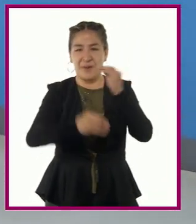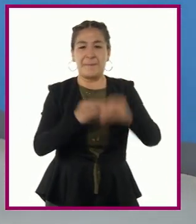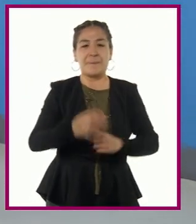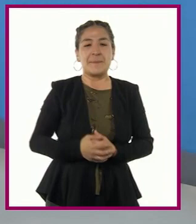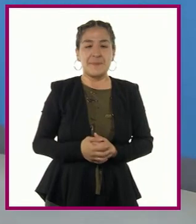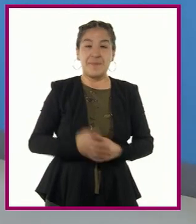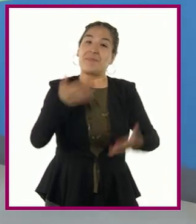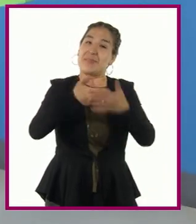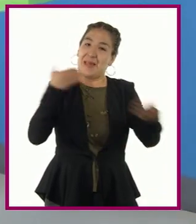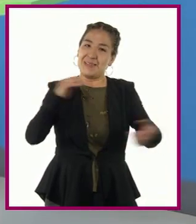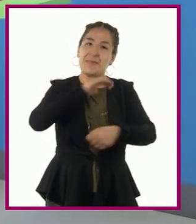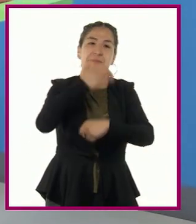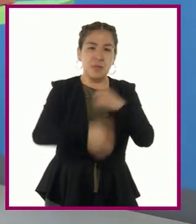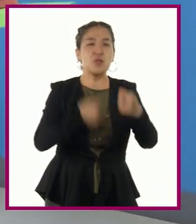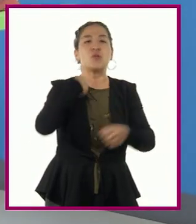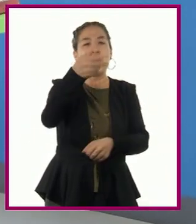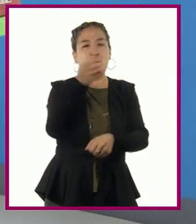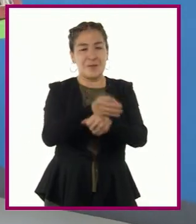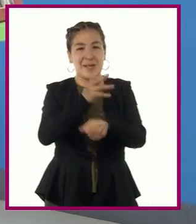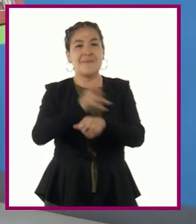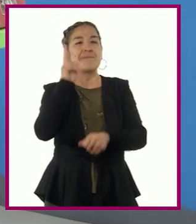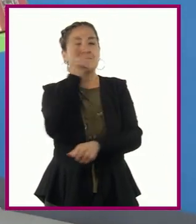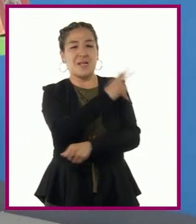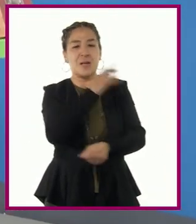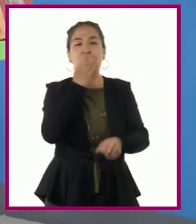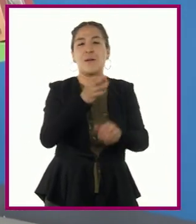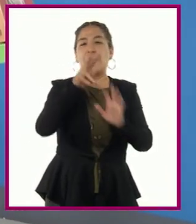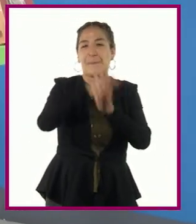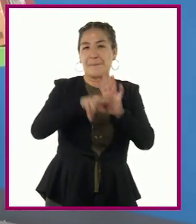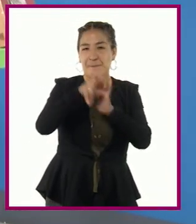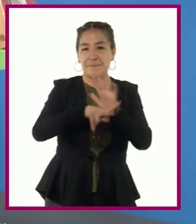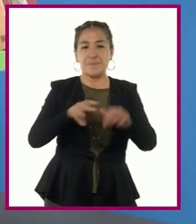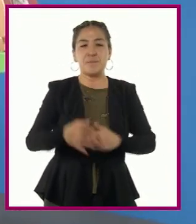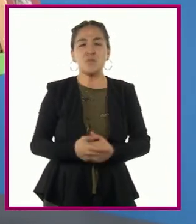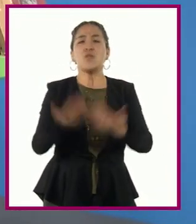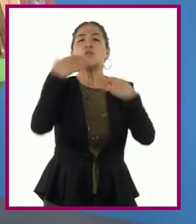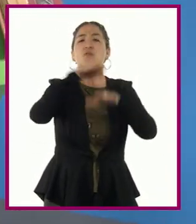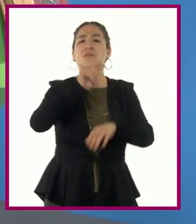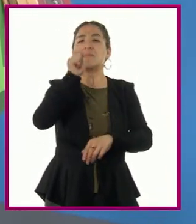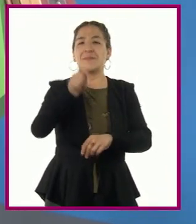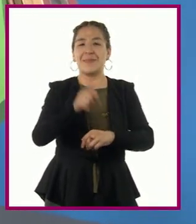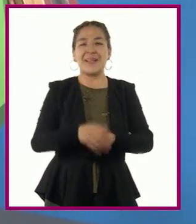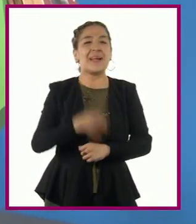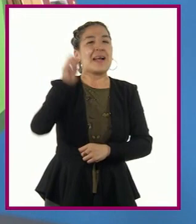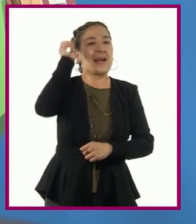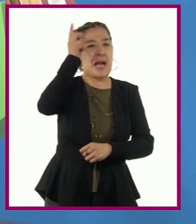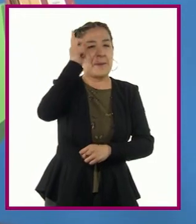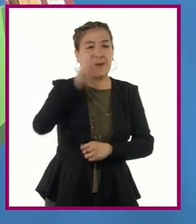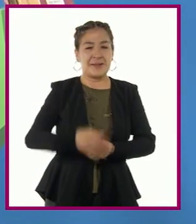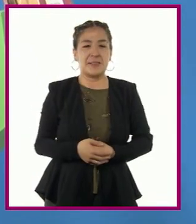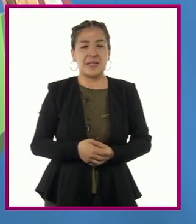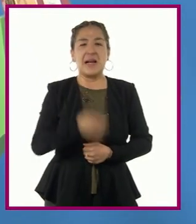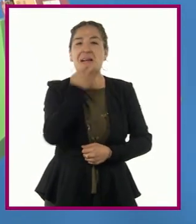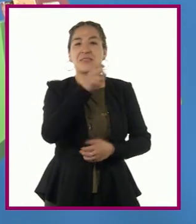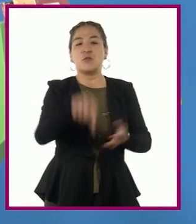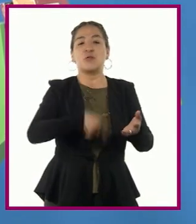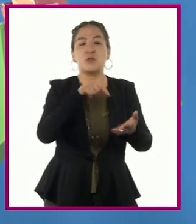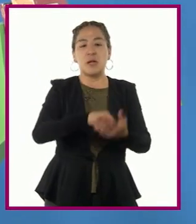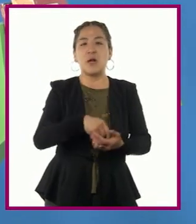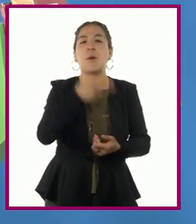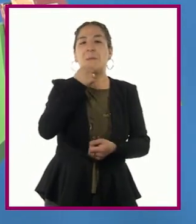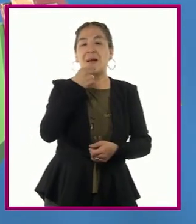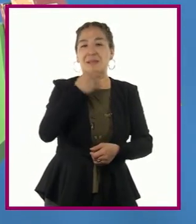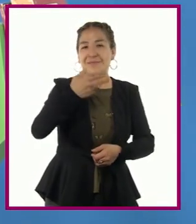Antes de despedirnos, les invito a ver y escuchar el siguiente video sobre El Caballito, obra escultórica de Manuel